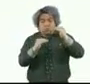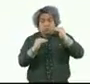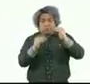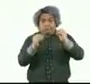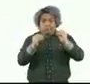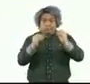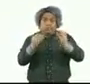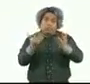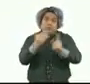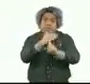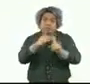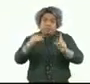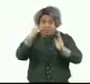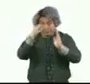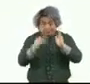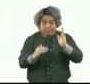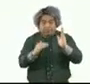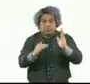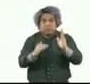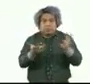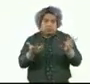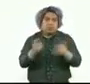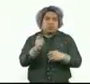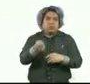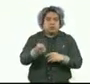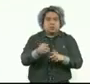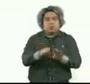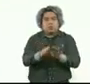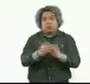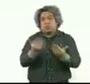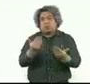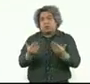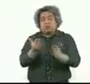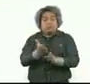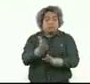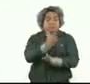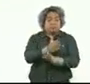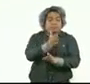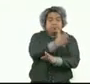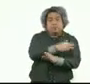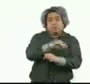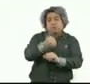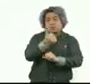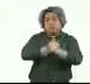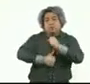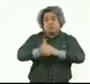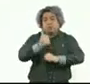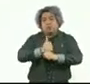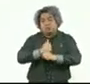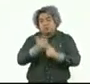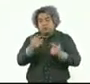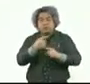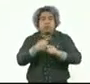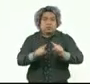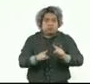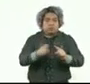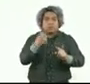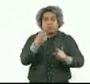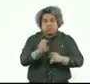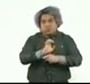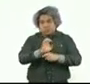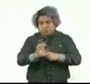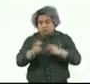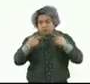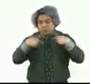la mitad. Esto es mucho más rápido que las caídas en otras etapas de la pandemia. Siguiente. Y podemos afirmar que esta caída de